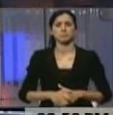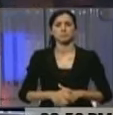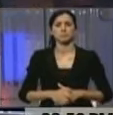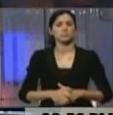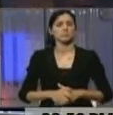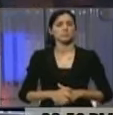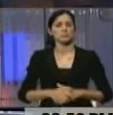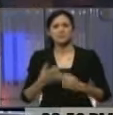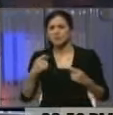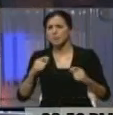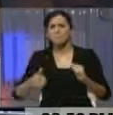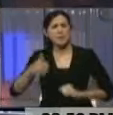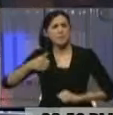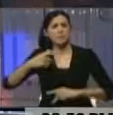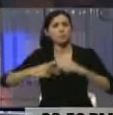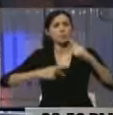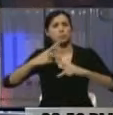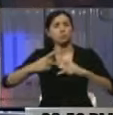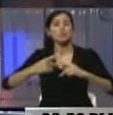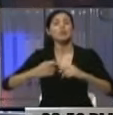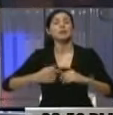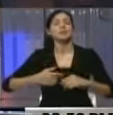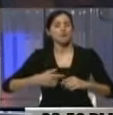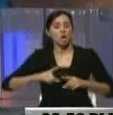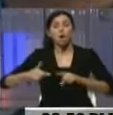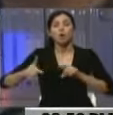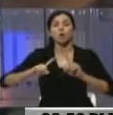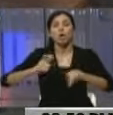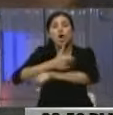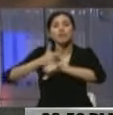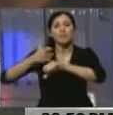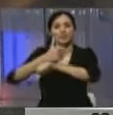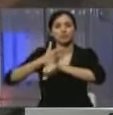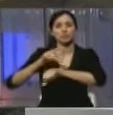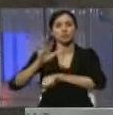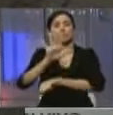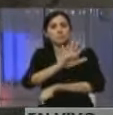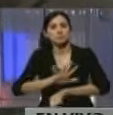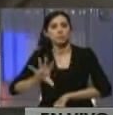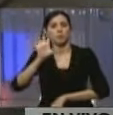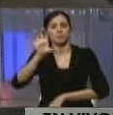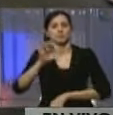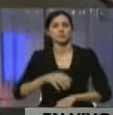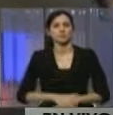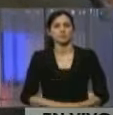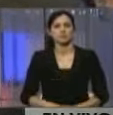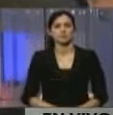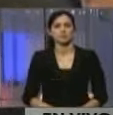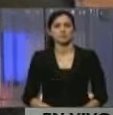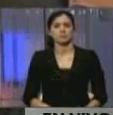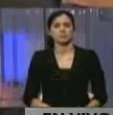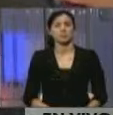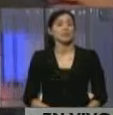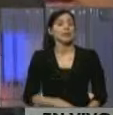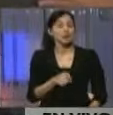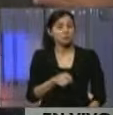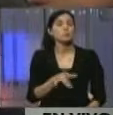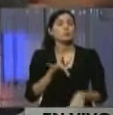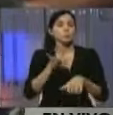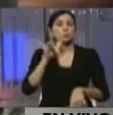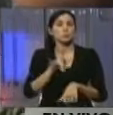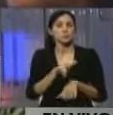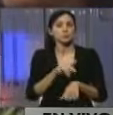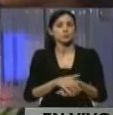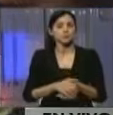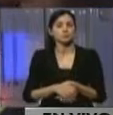recuperando la capacidad de gobernabilidad de la economía del país, que ha sido uno de los elementos más atacados por